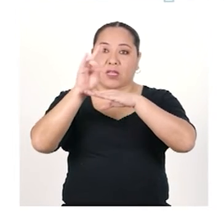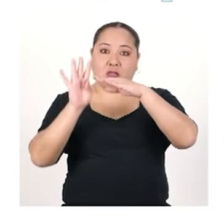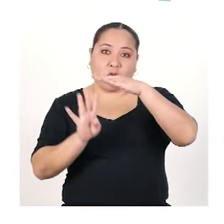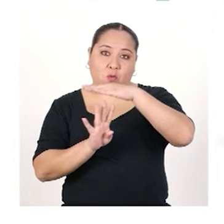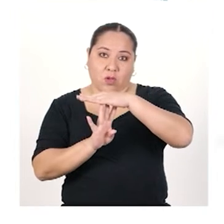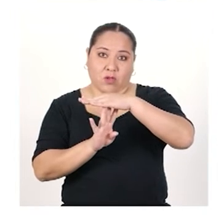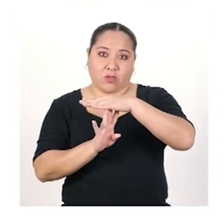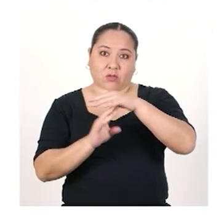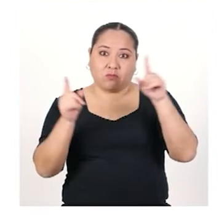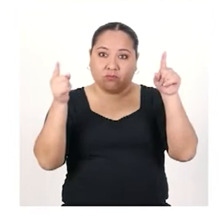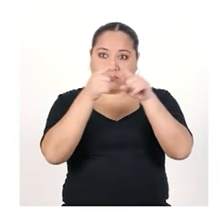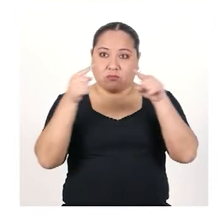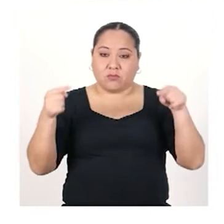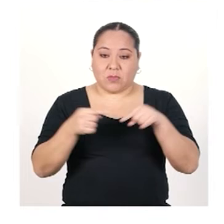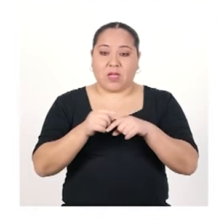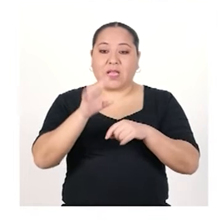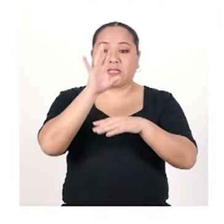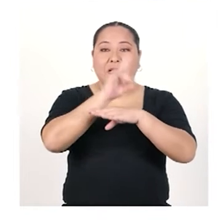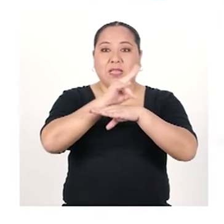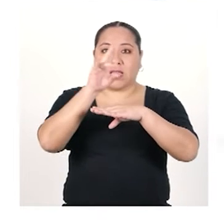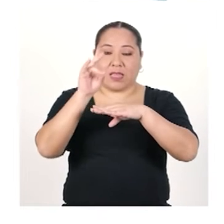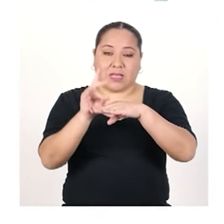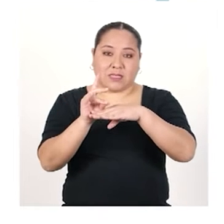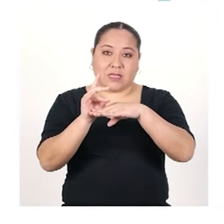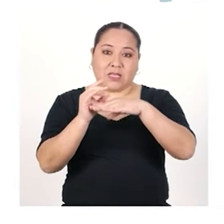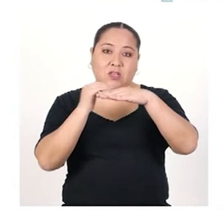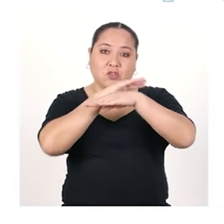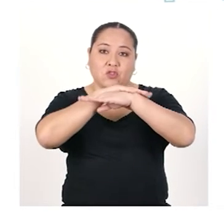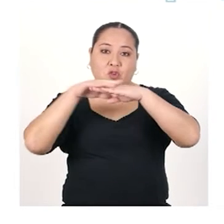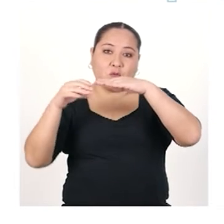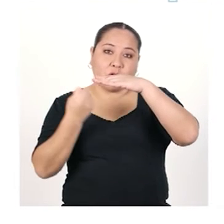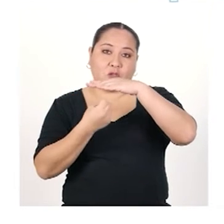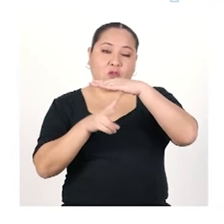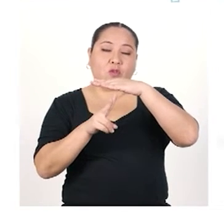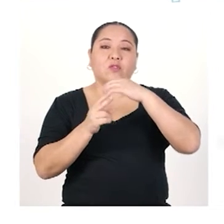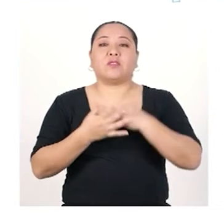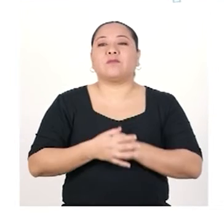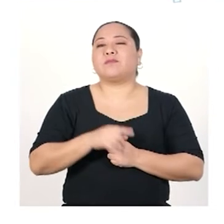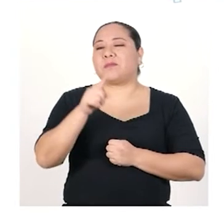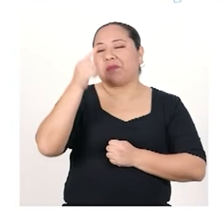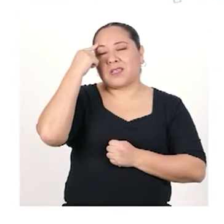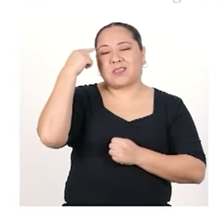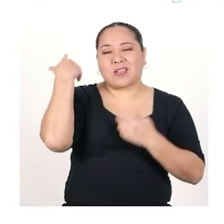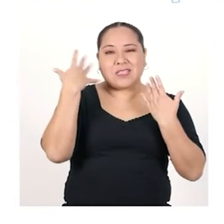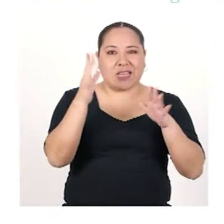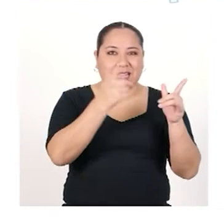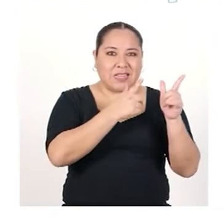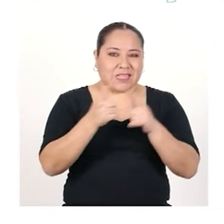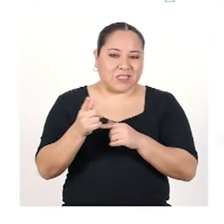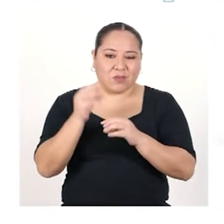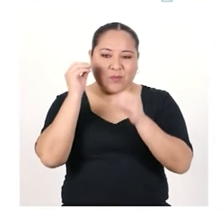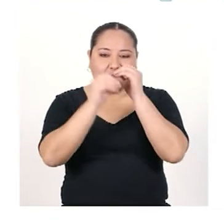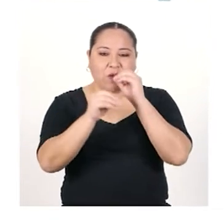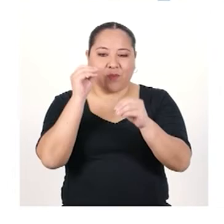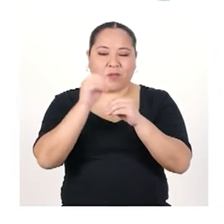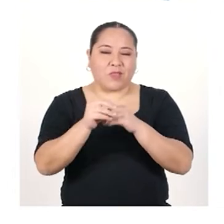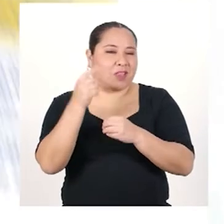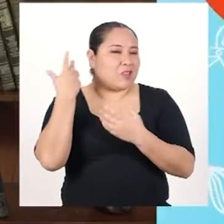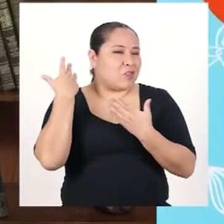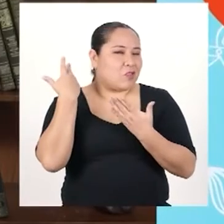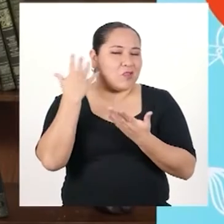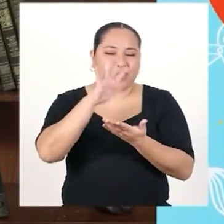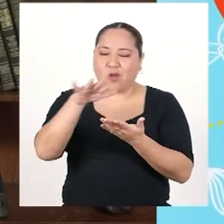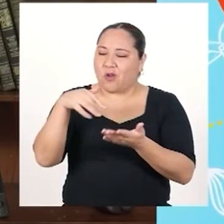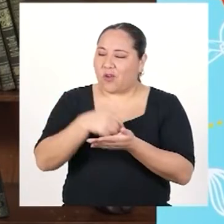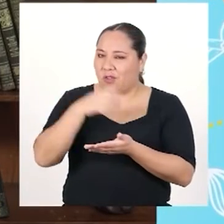7 cuartos y el resultado es 77 sobre 12. Creo que estamos listas y listos para aplicar